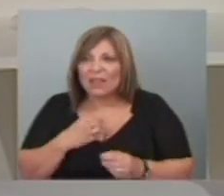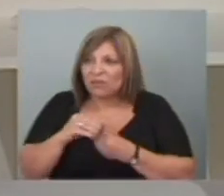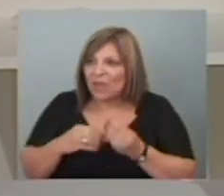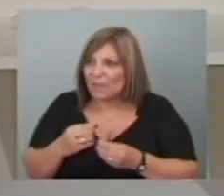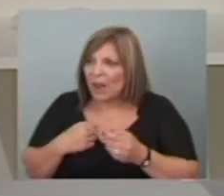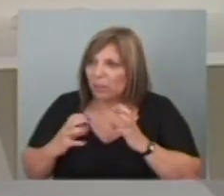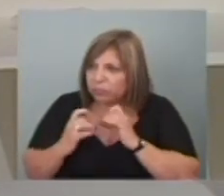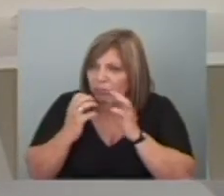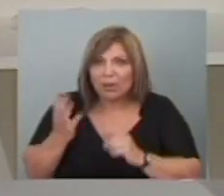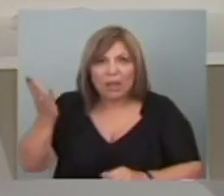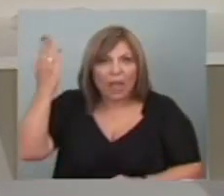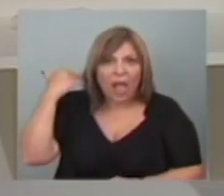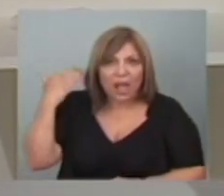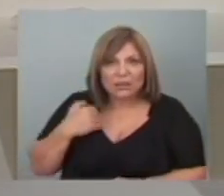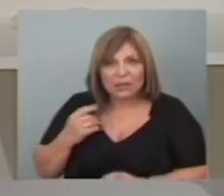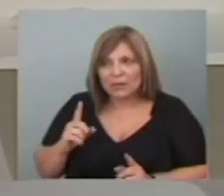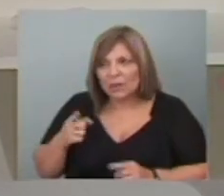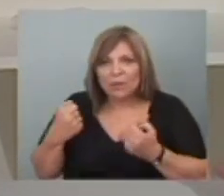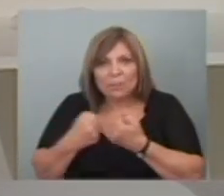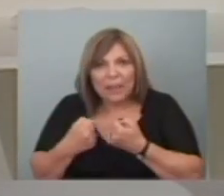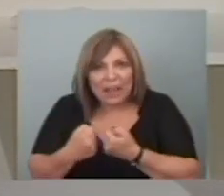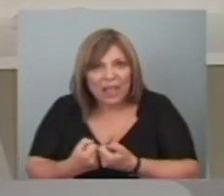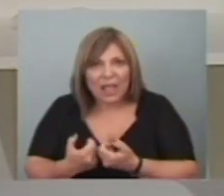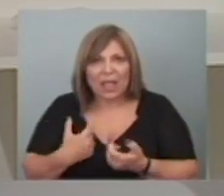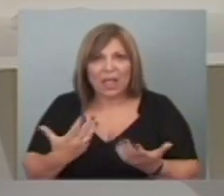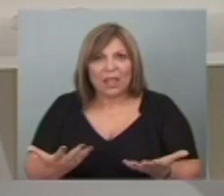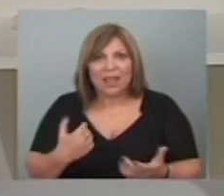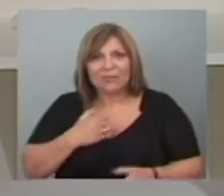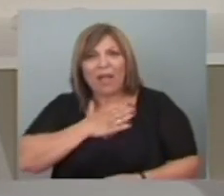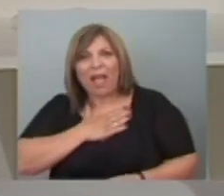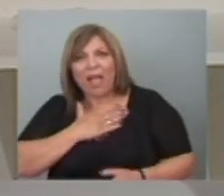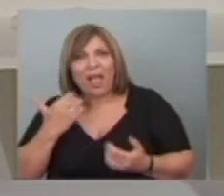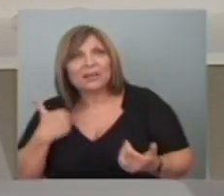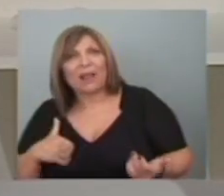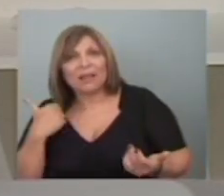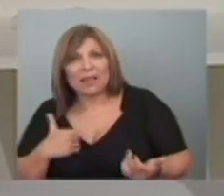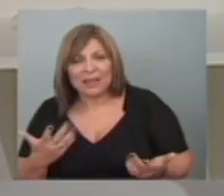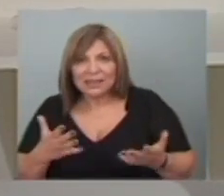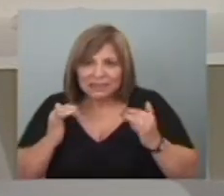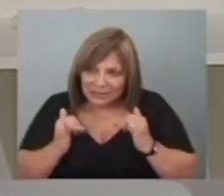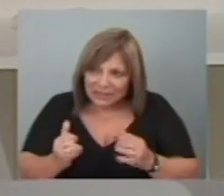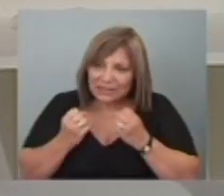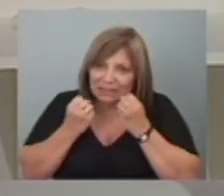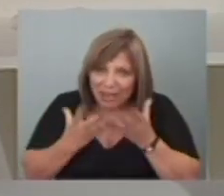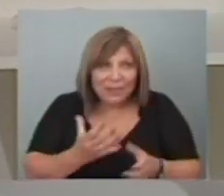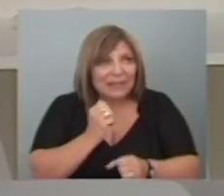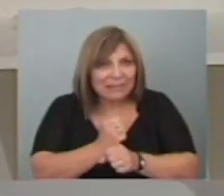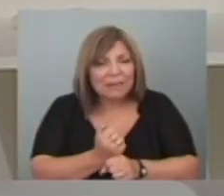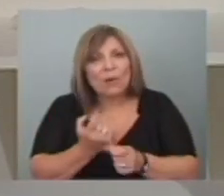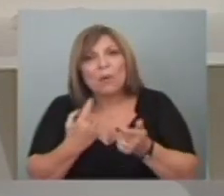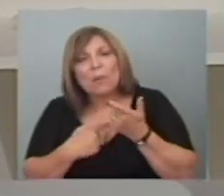familia, que no lo hiciste hace años. Claro. Que expresar lo que sentís, que sí, que está bien que buscar un trabajo,